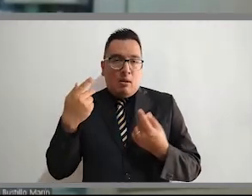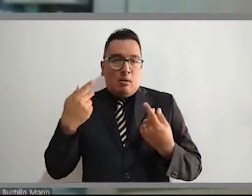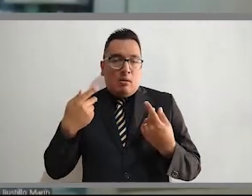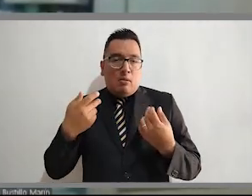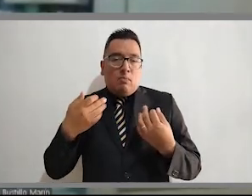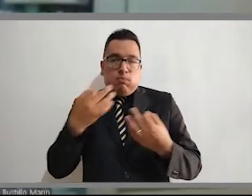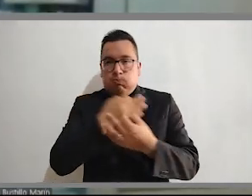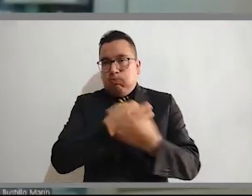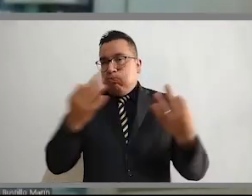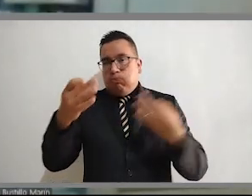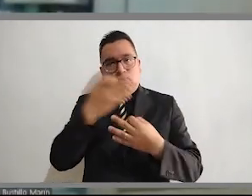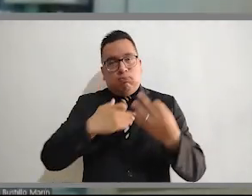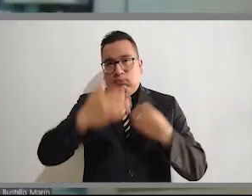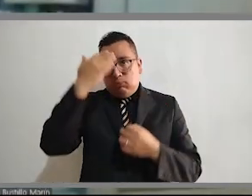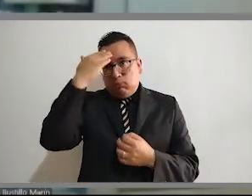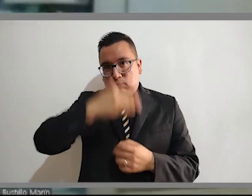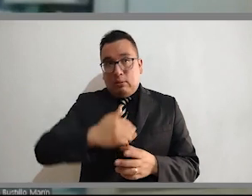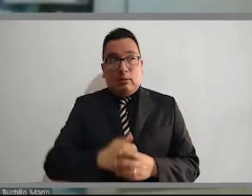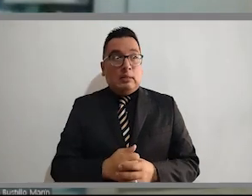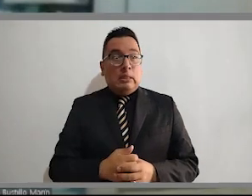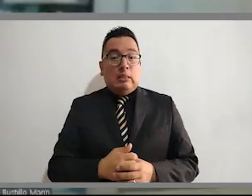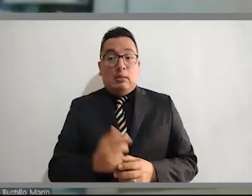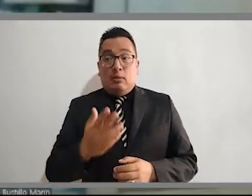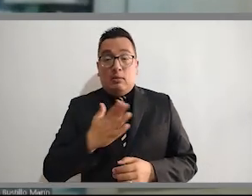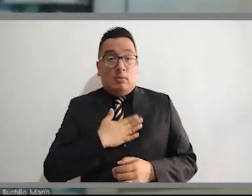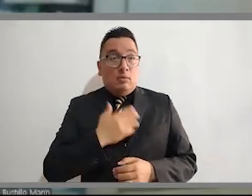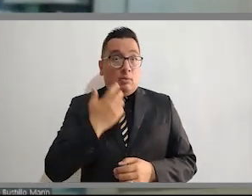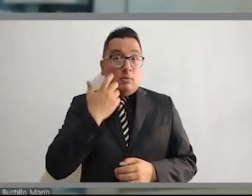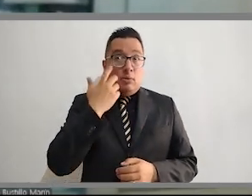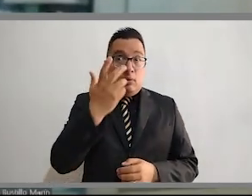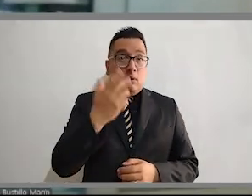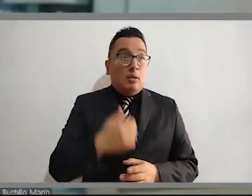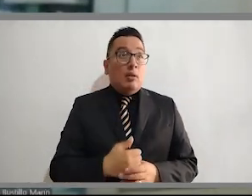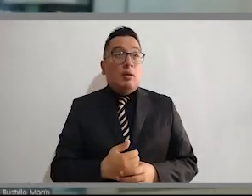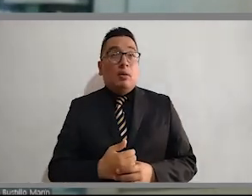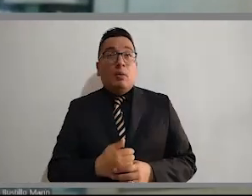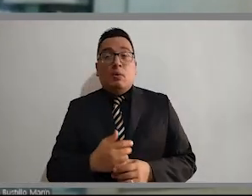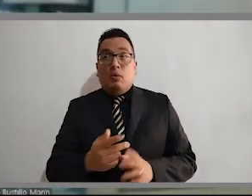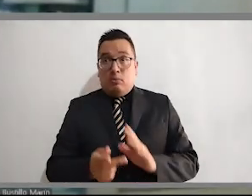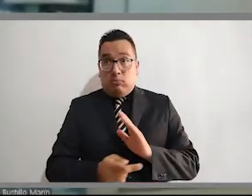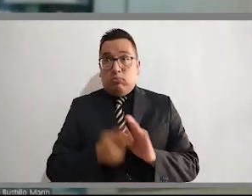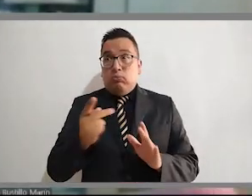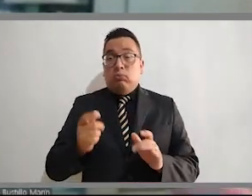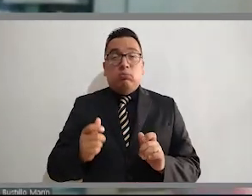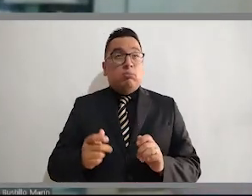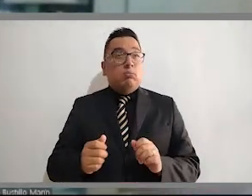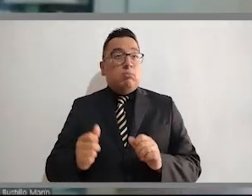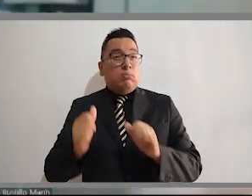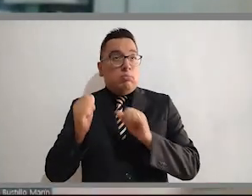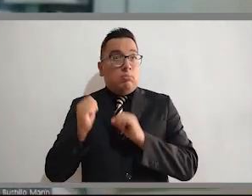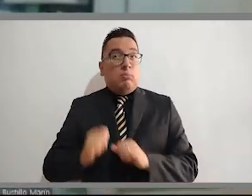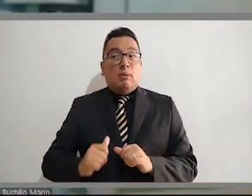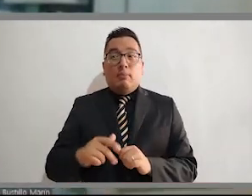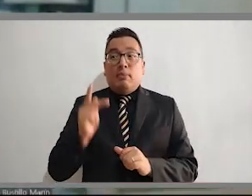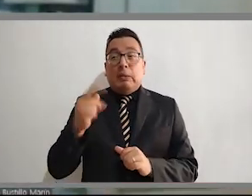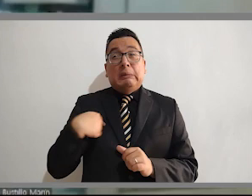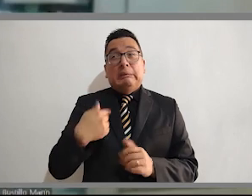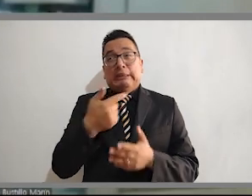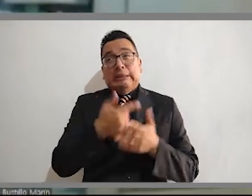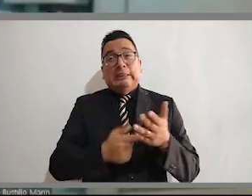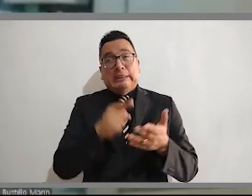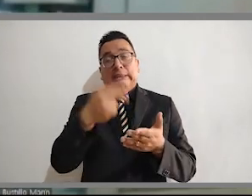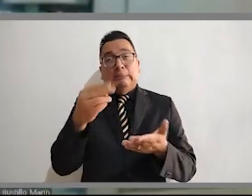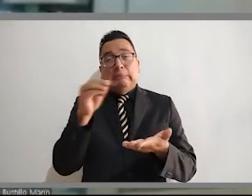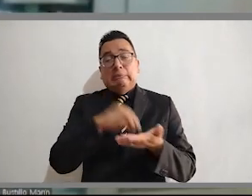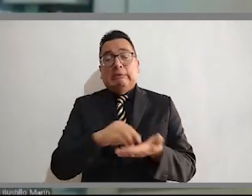publicidad. Pues una publicidad de decir, híjole, yo me quiero postular o me quiero reelegir, pero pues estoy ahí en la lista.